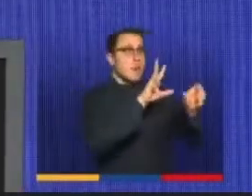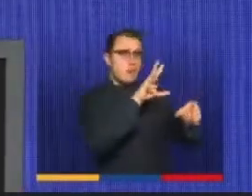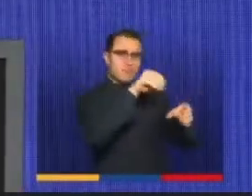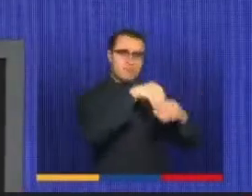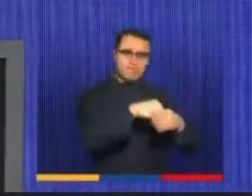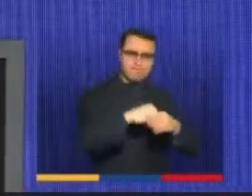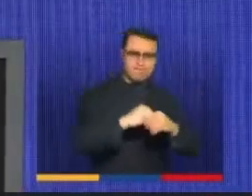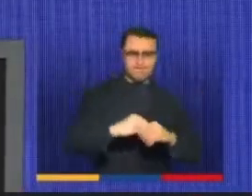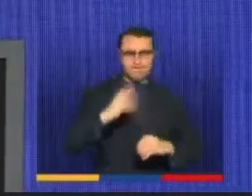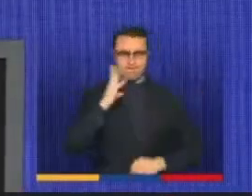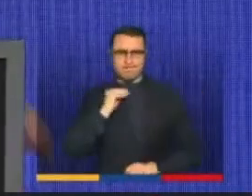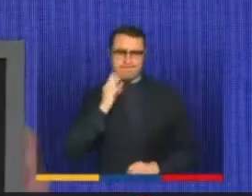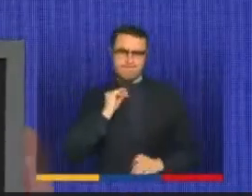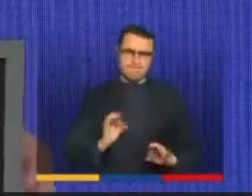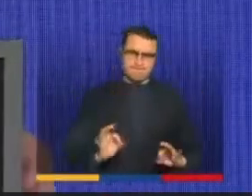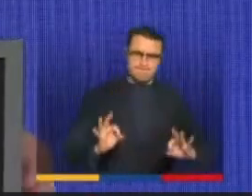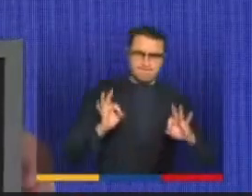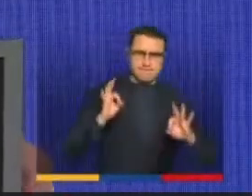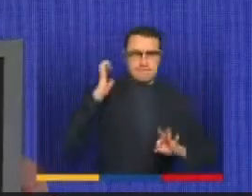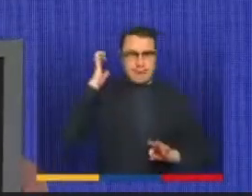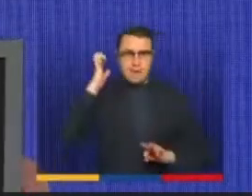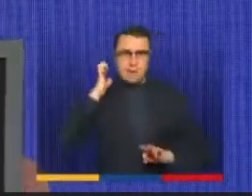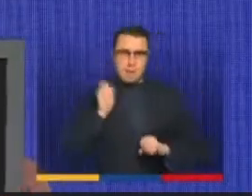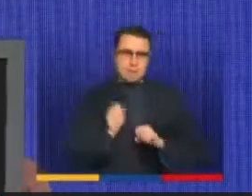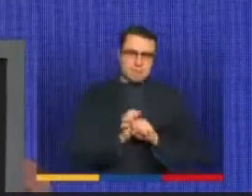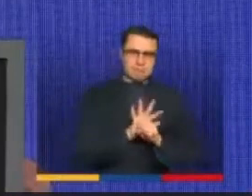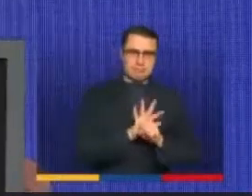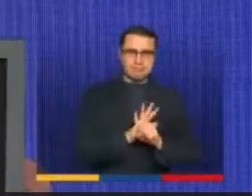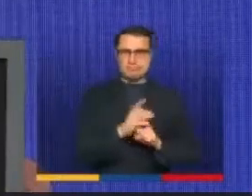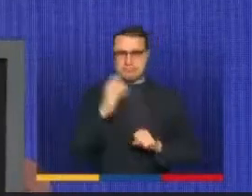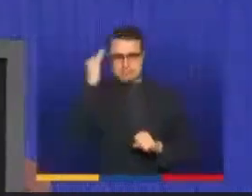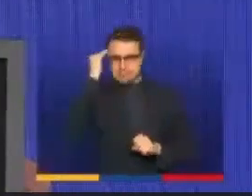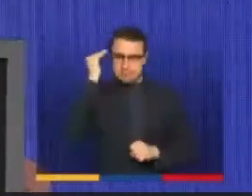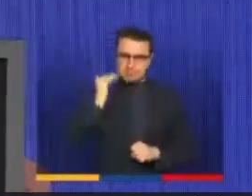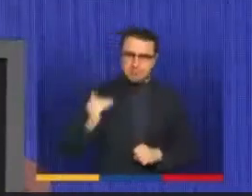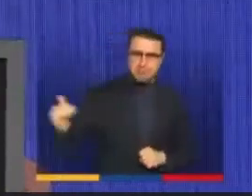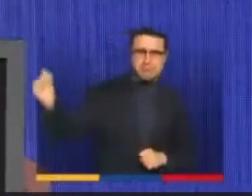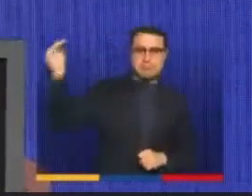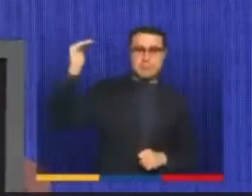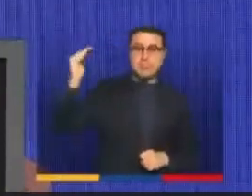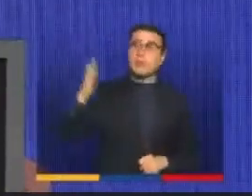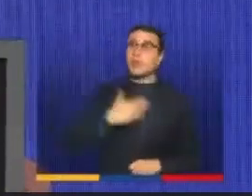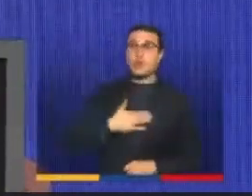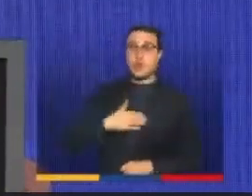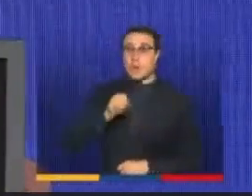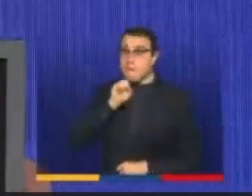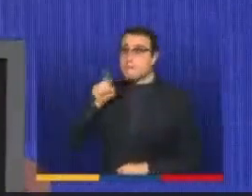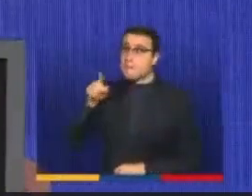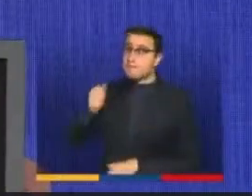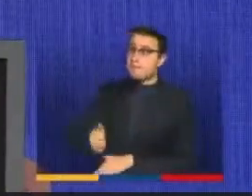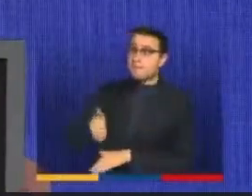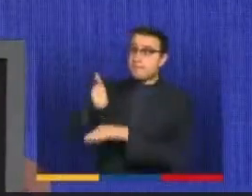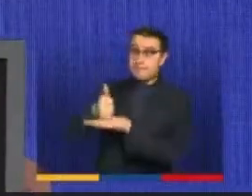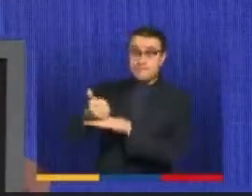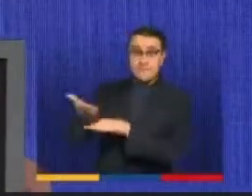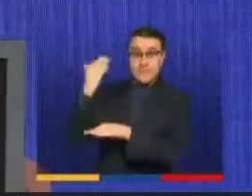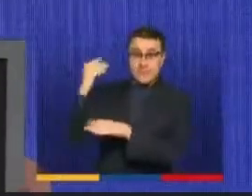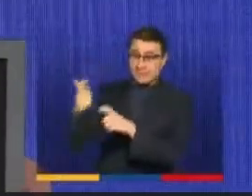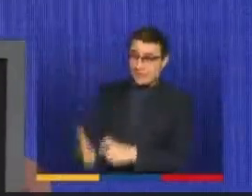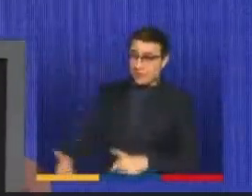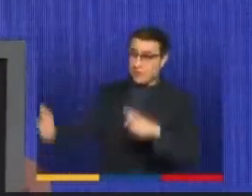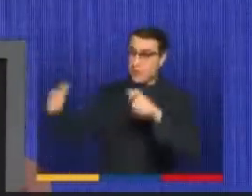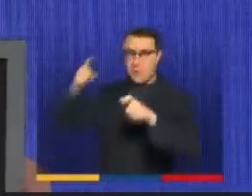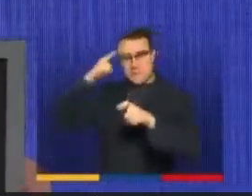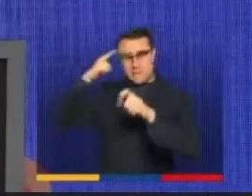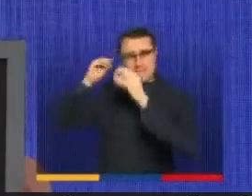mayor experiencia, por lo menos en Europa, sobre COVID. Y le pregunté al director, que era, había sido parlamentario